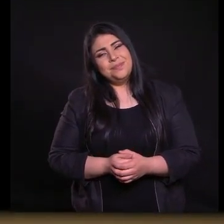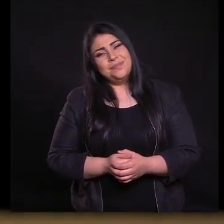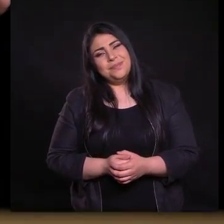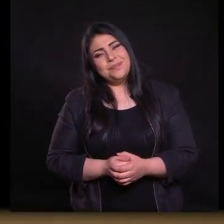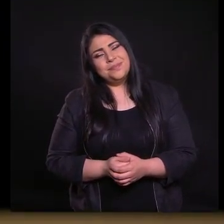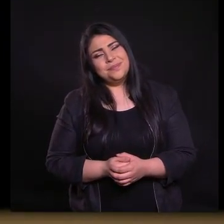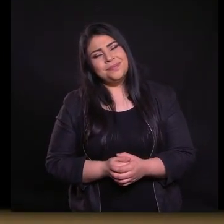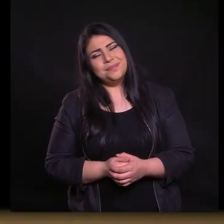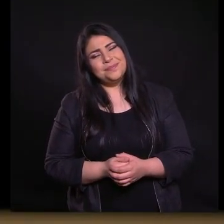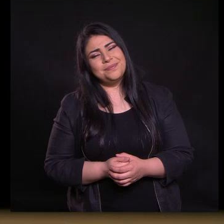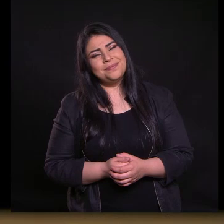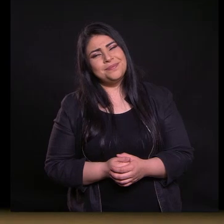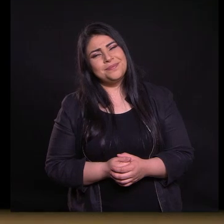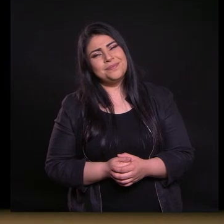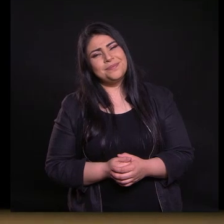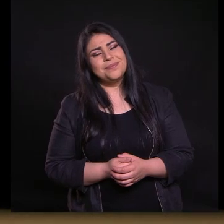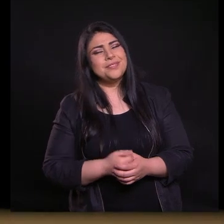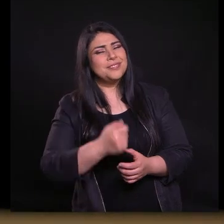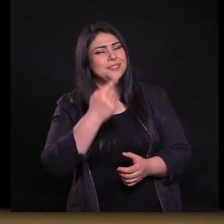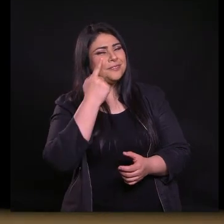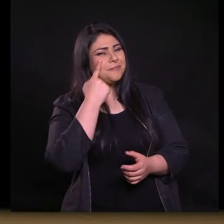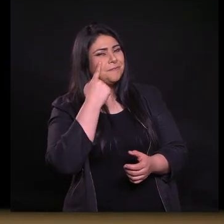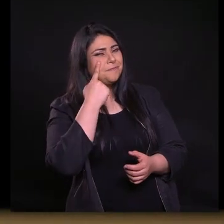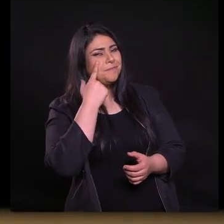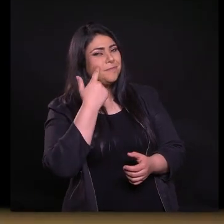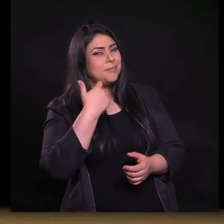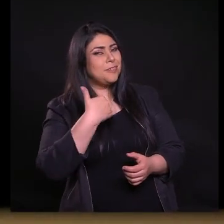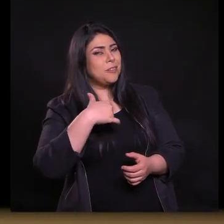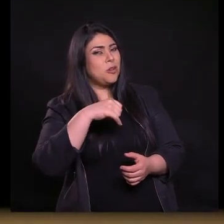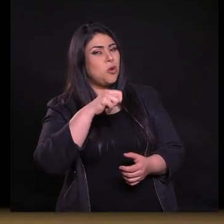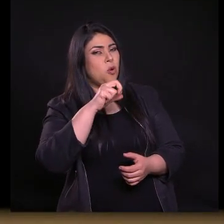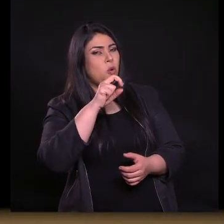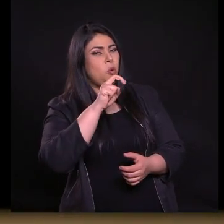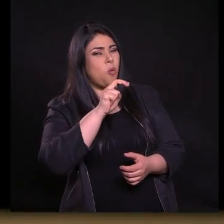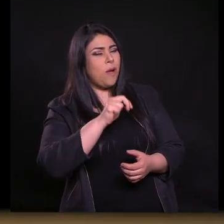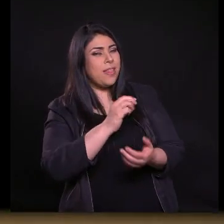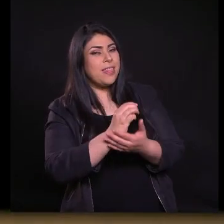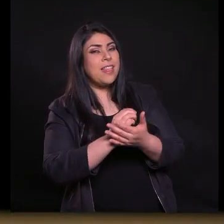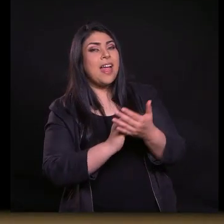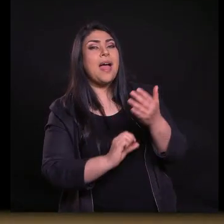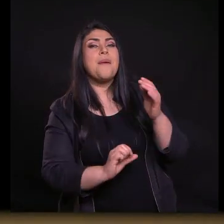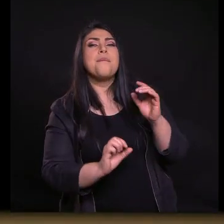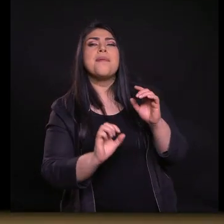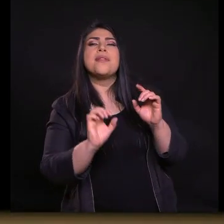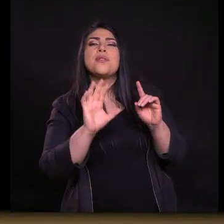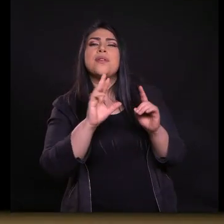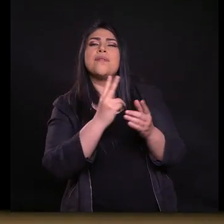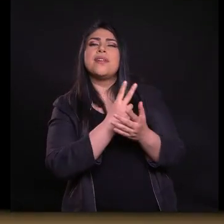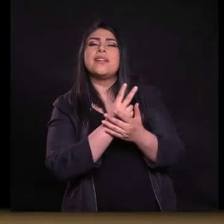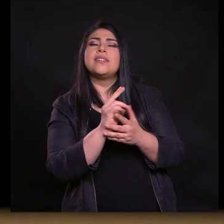y para poder ministrar quiero leer lo que dice juan capítulo 6 y verso 65